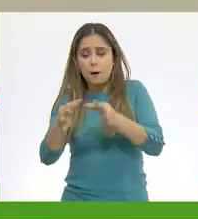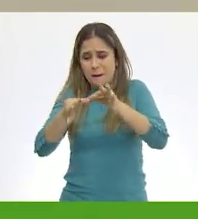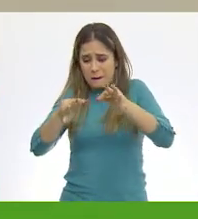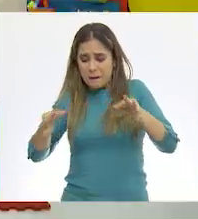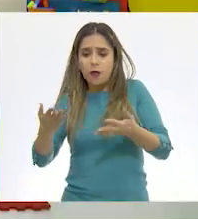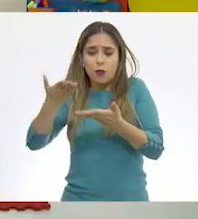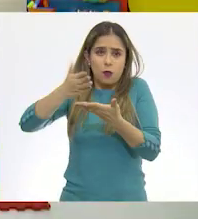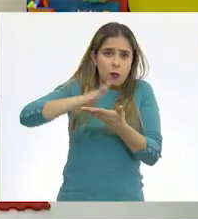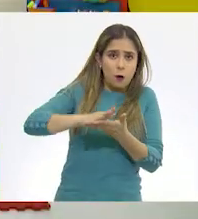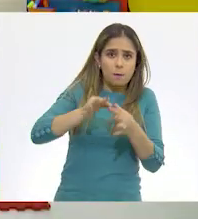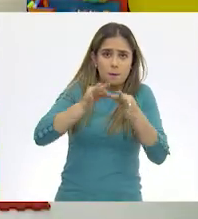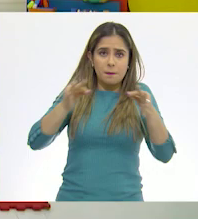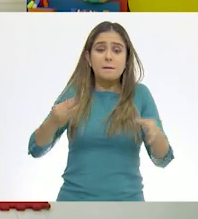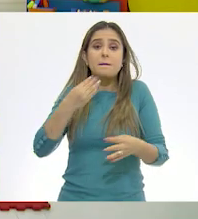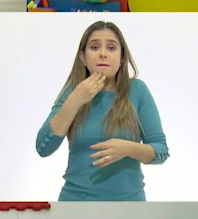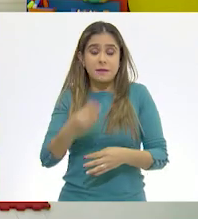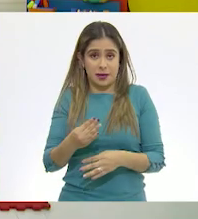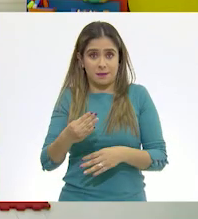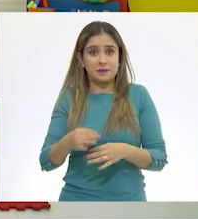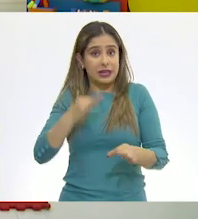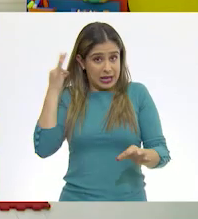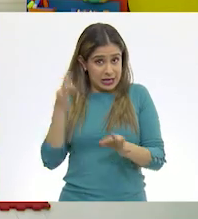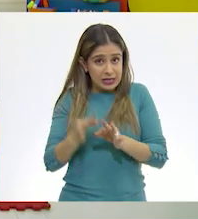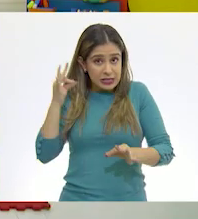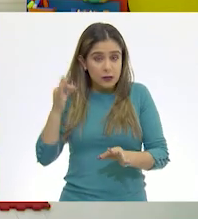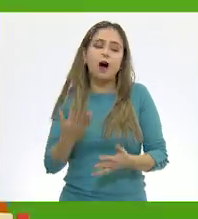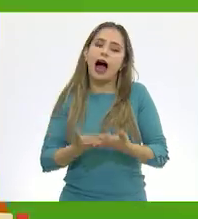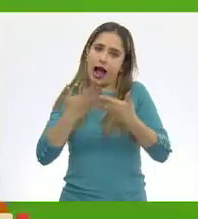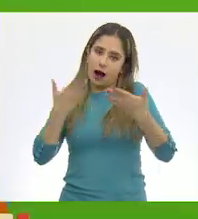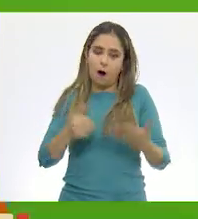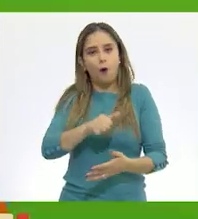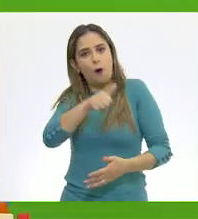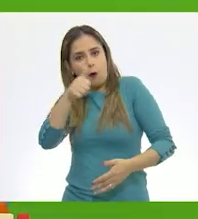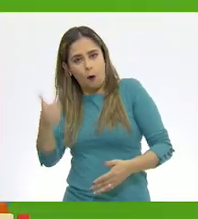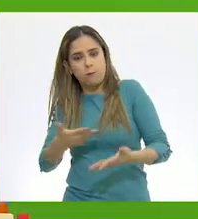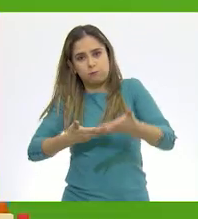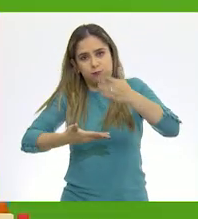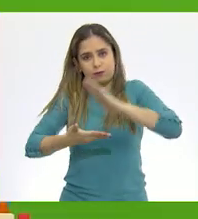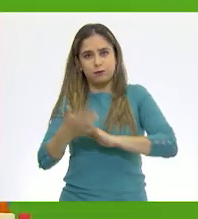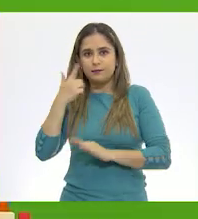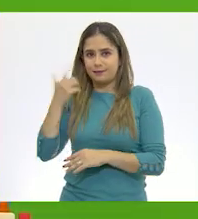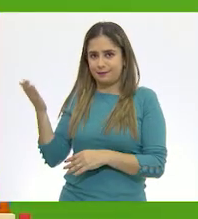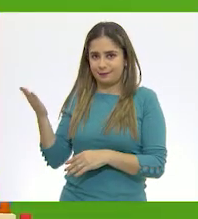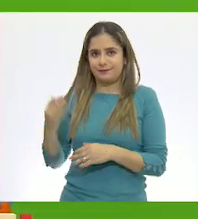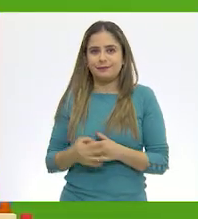¿Listo? Ahora, sí, la otra mitad.